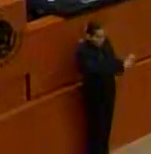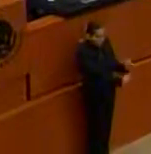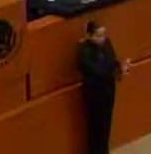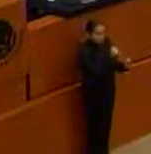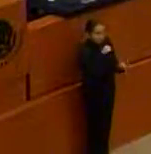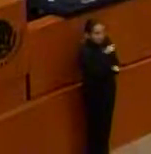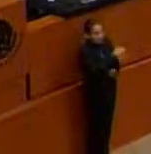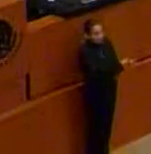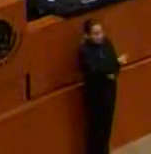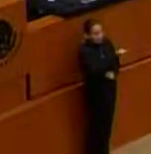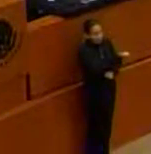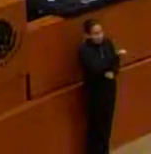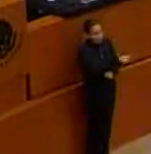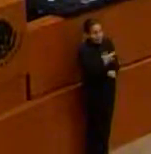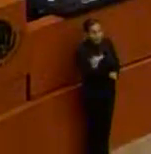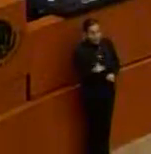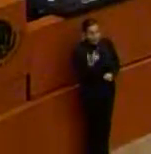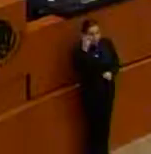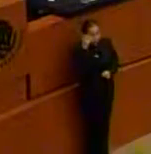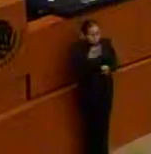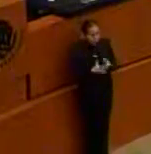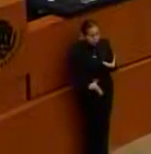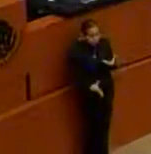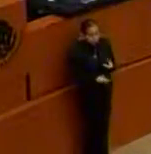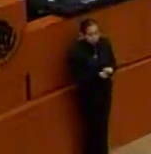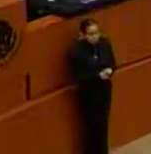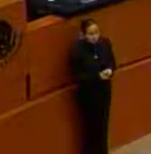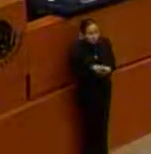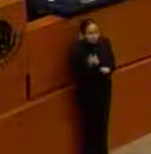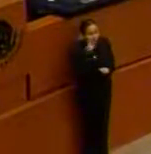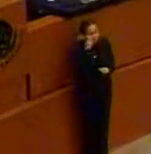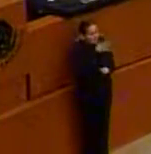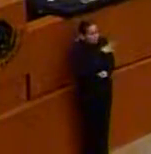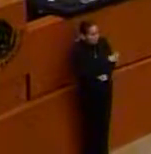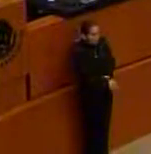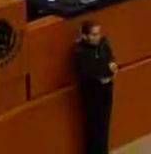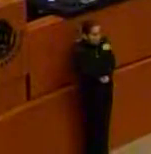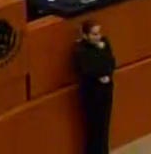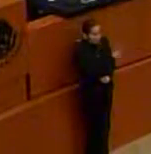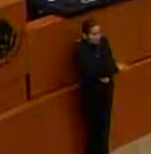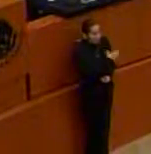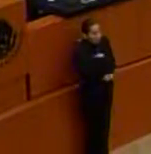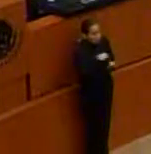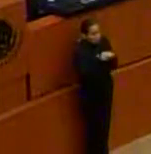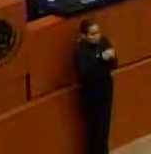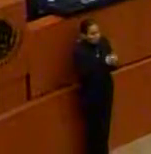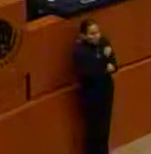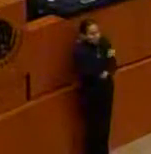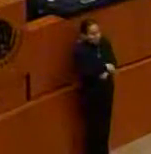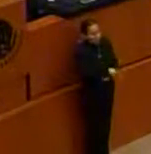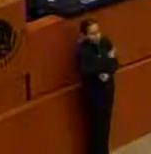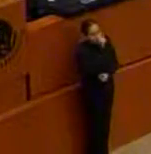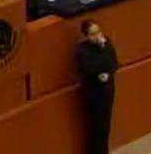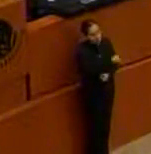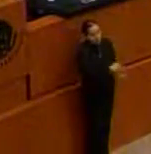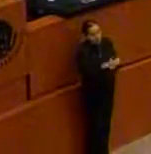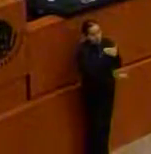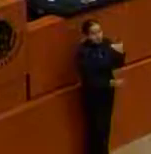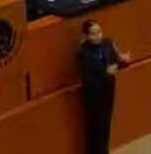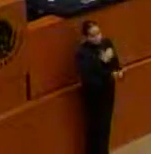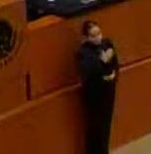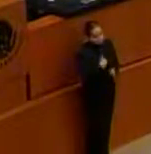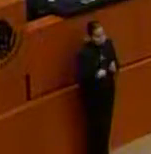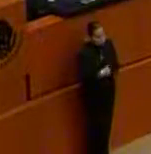en el G16 y director adjunto y director general en la Organización de las Naciones Unidas para